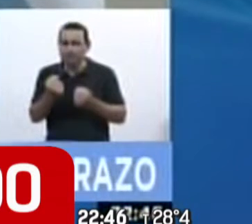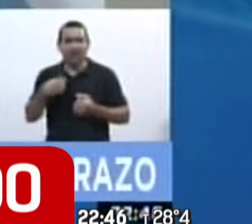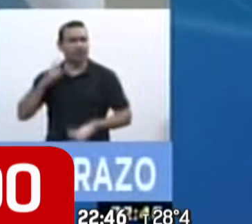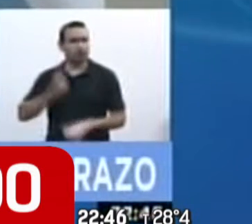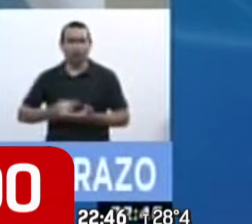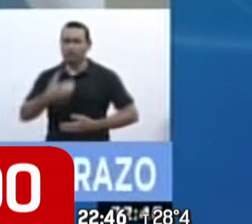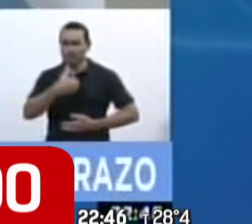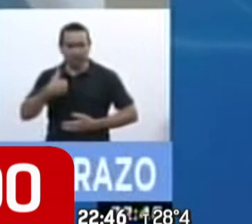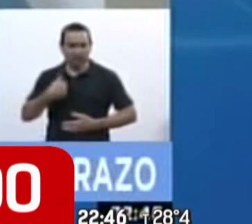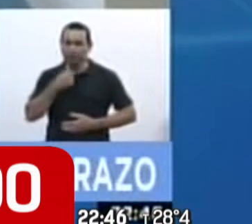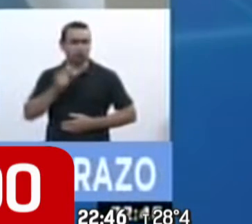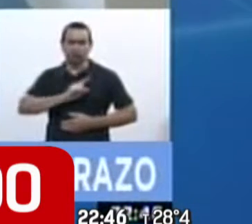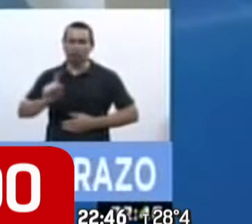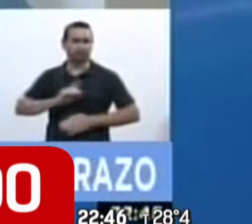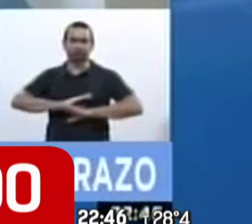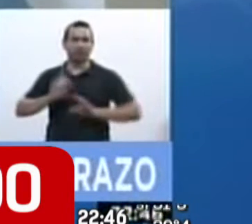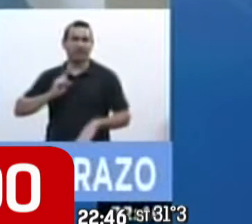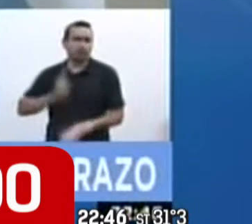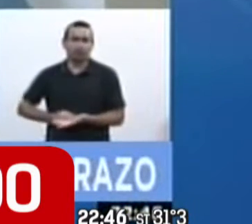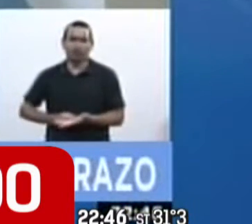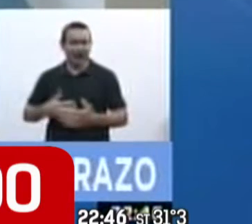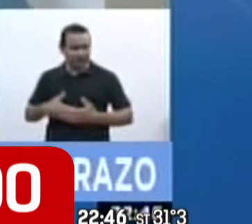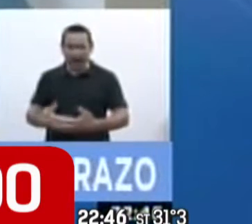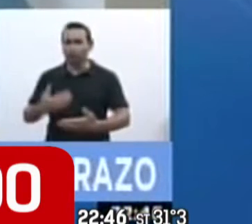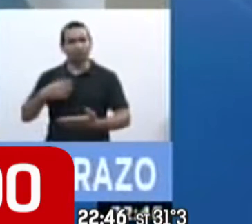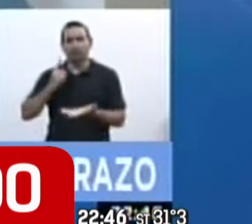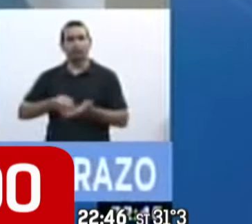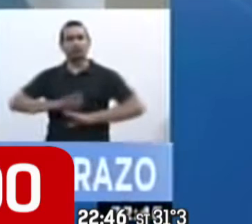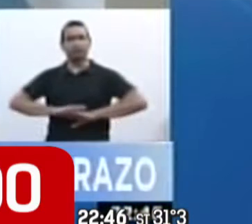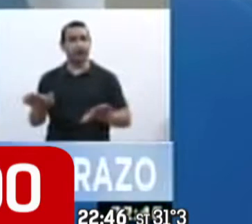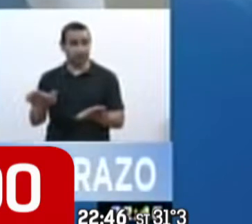deciden no ser madre, no seguir con ese embarazo,